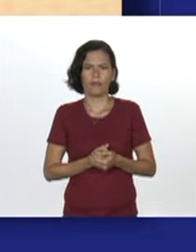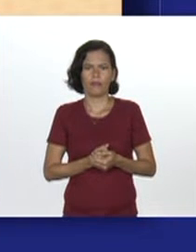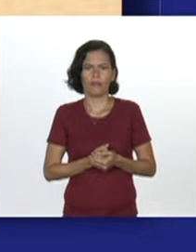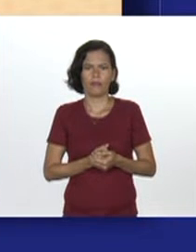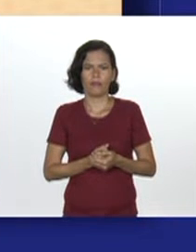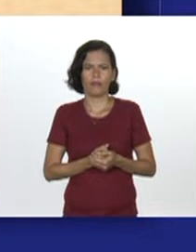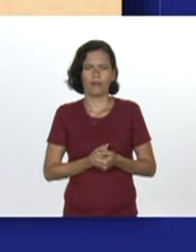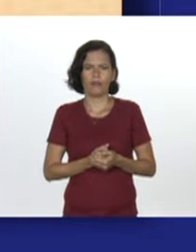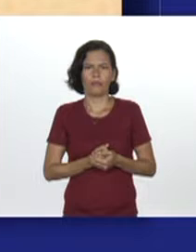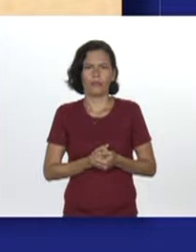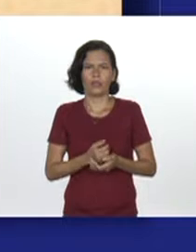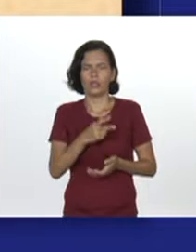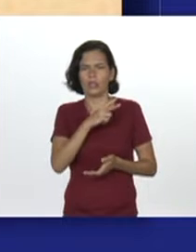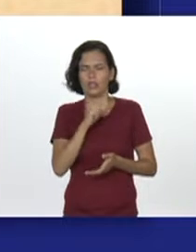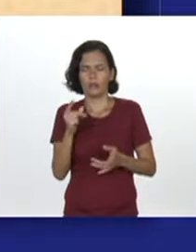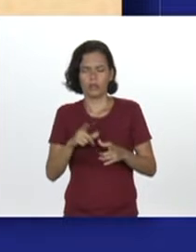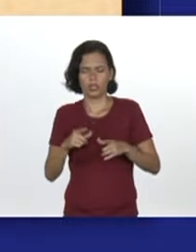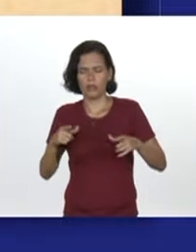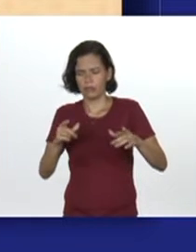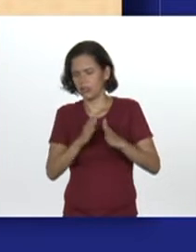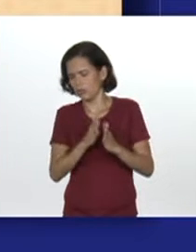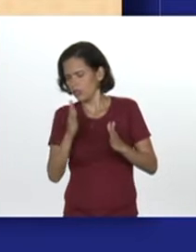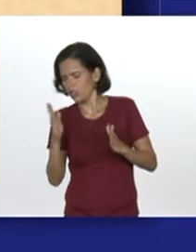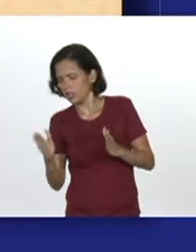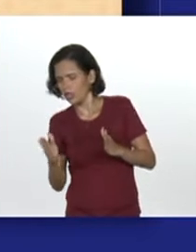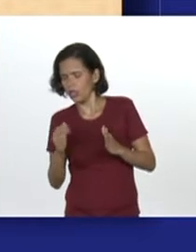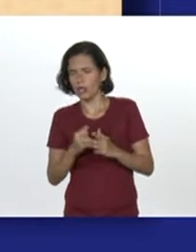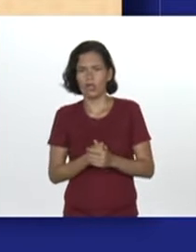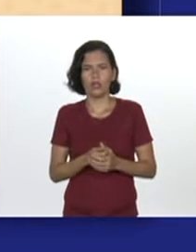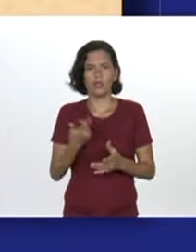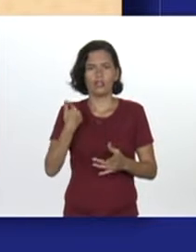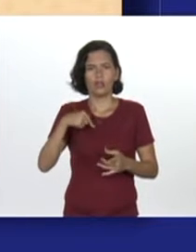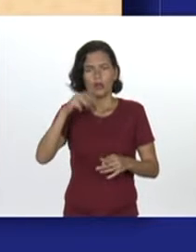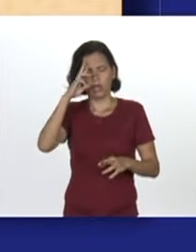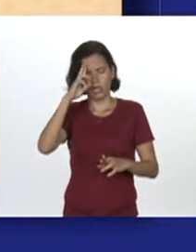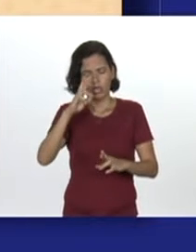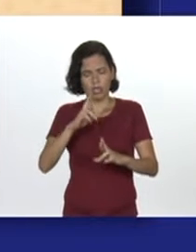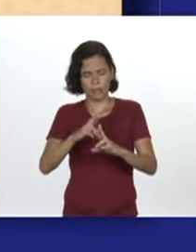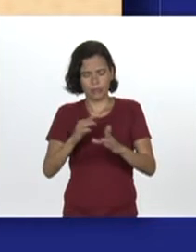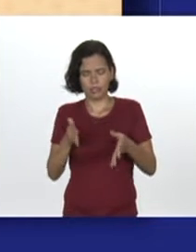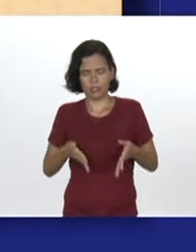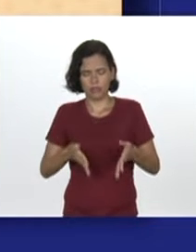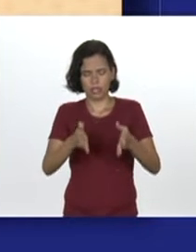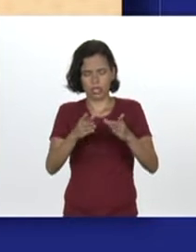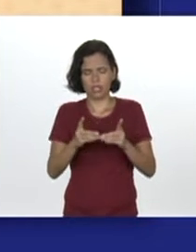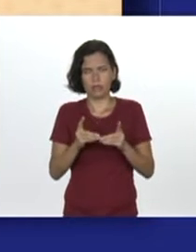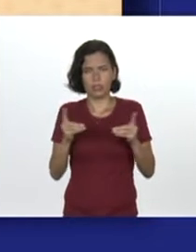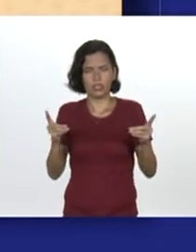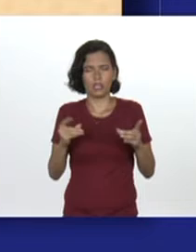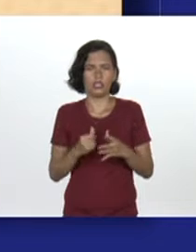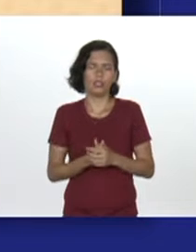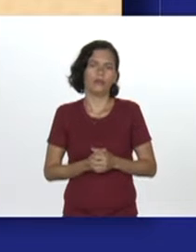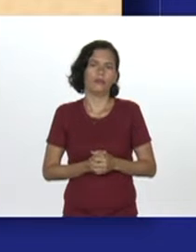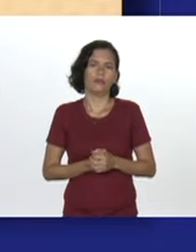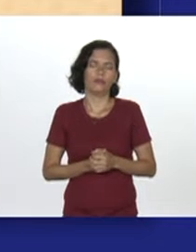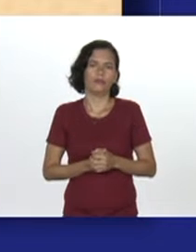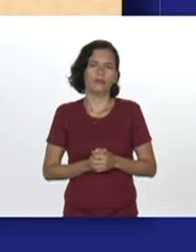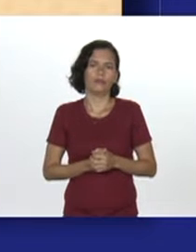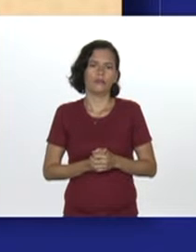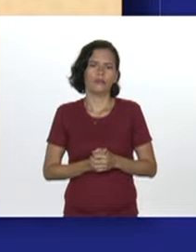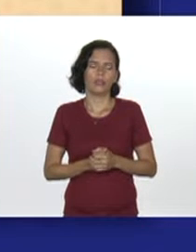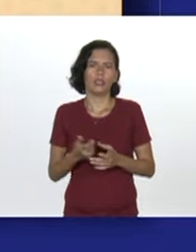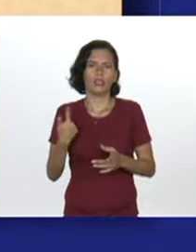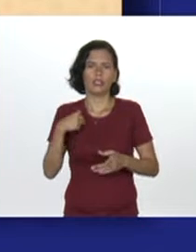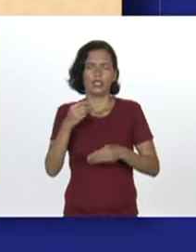salida, no puedo estar en el espacio del compañero de al lado, debo respetar mi carril y mi distancia y por supuesto